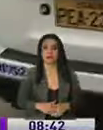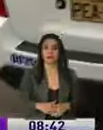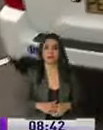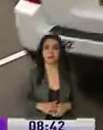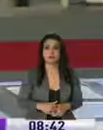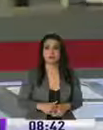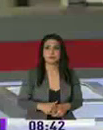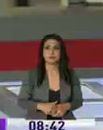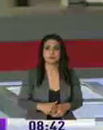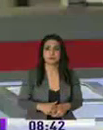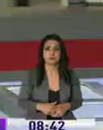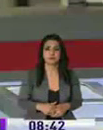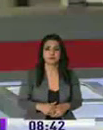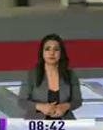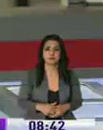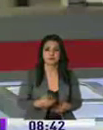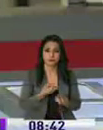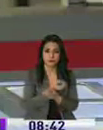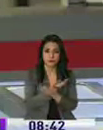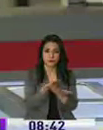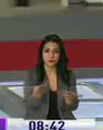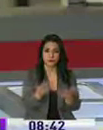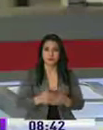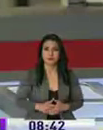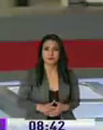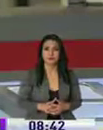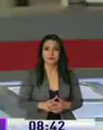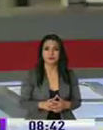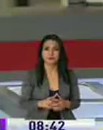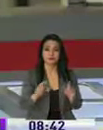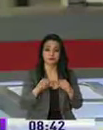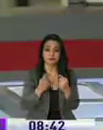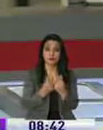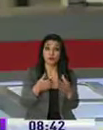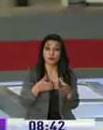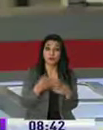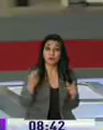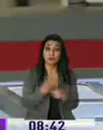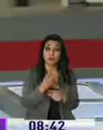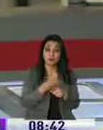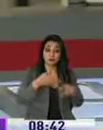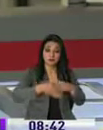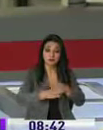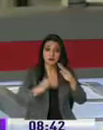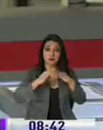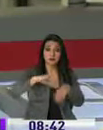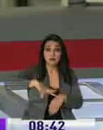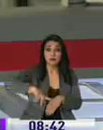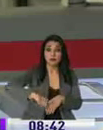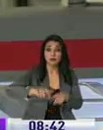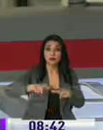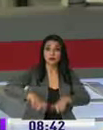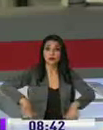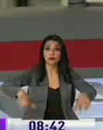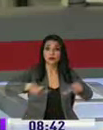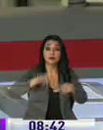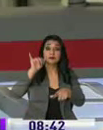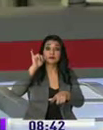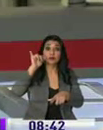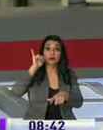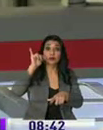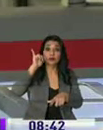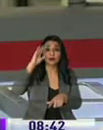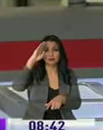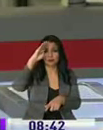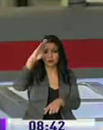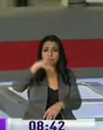Cadena. Vamos a contarles ahora que una presunta banda de roba a casas fue detenida allá en el sector de Sangolquí, en el cantón